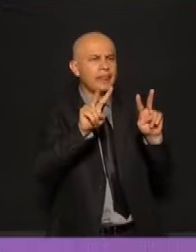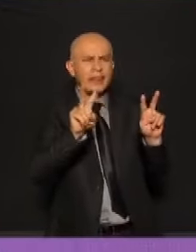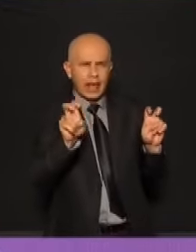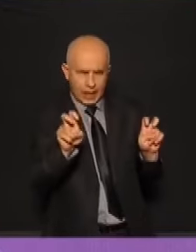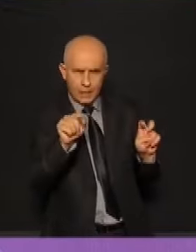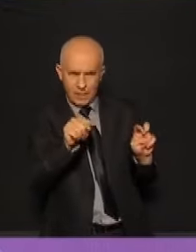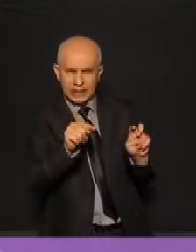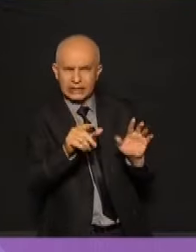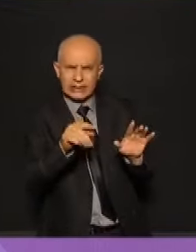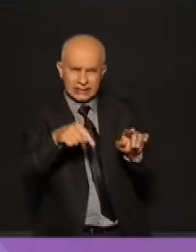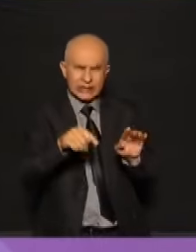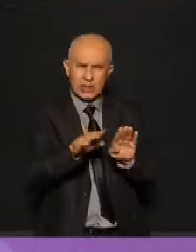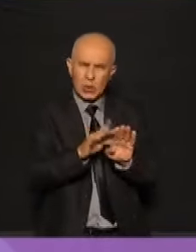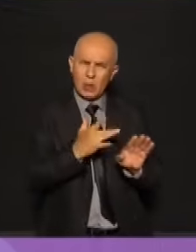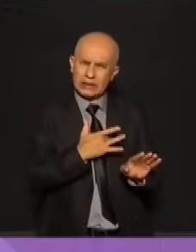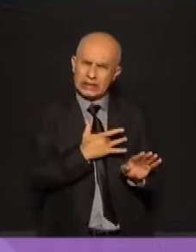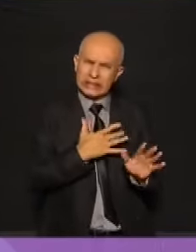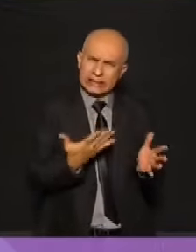más